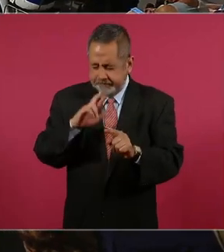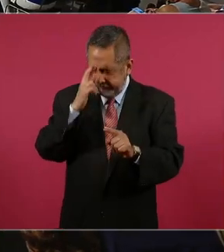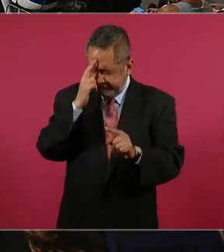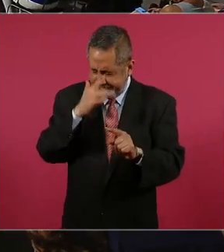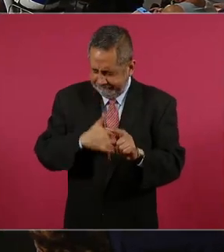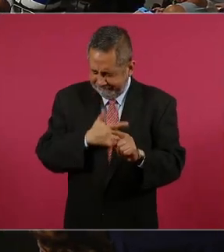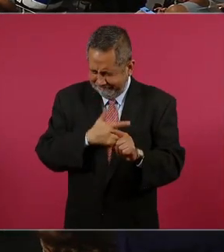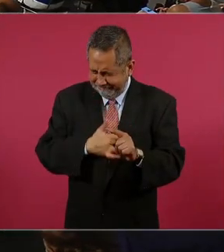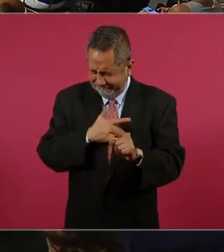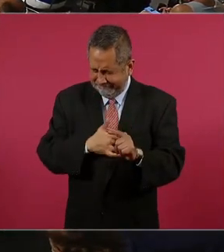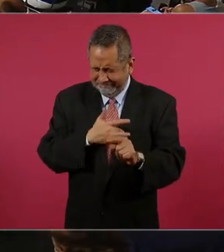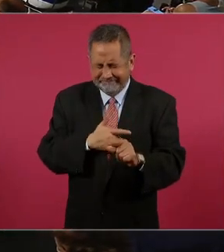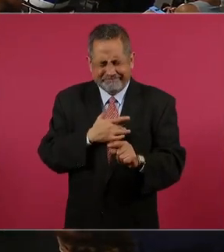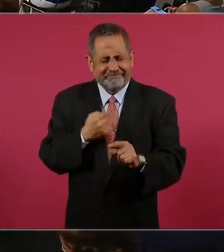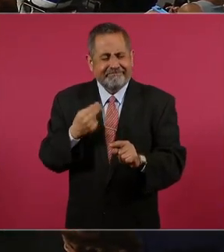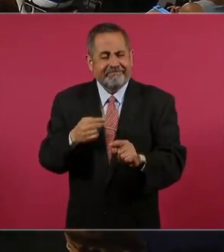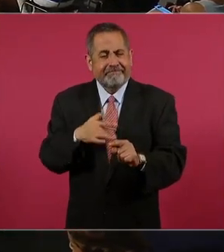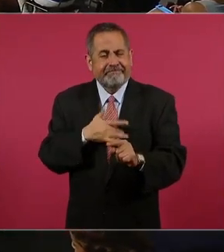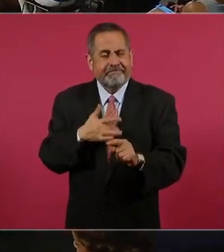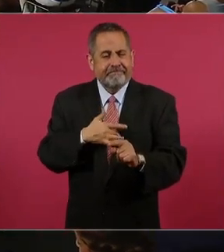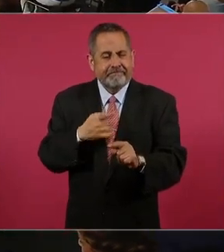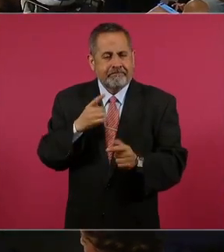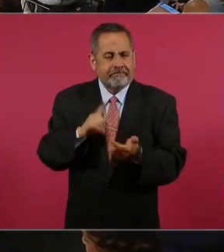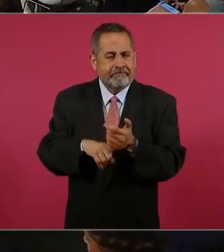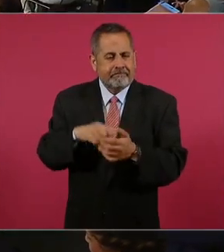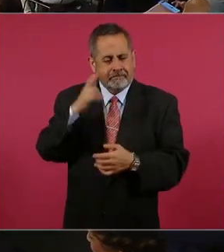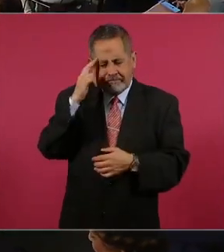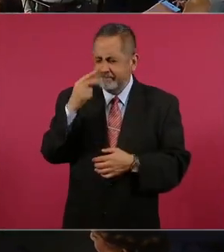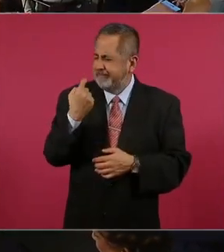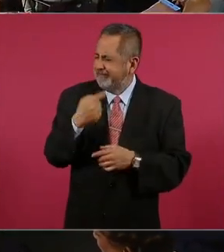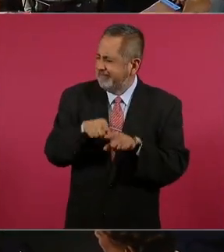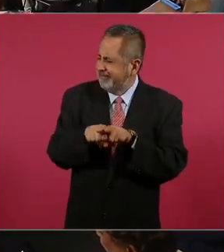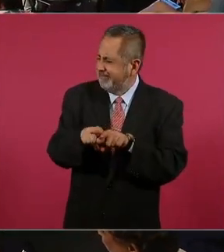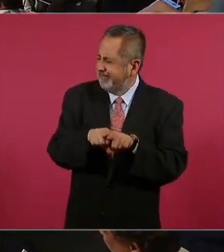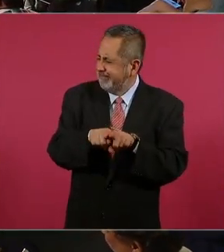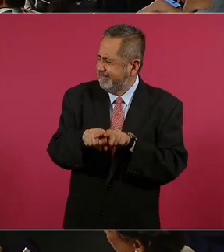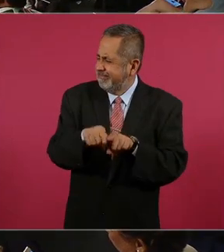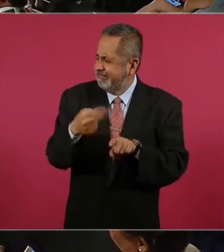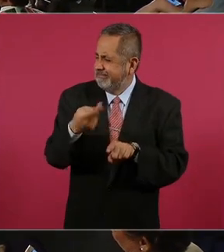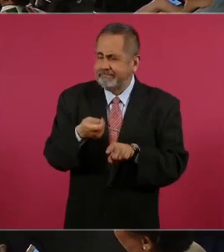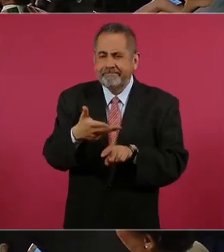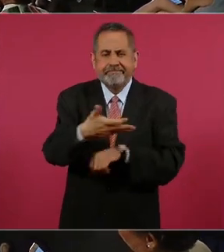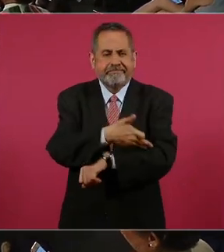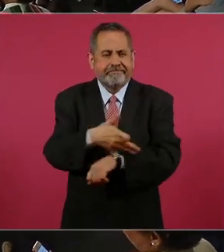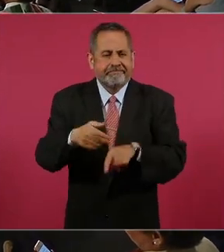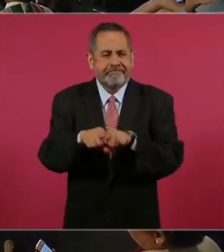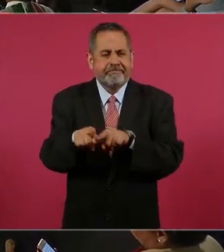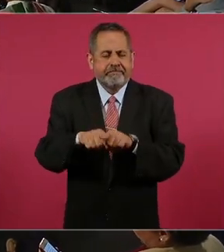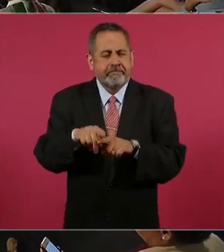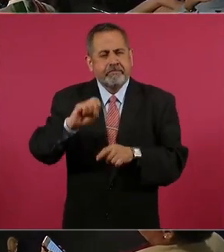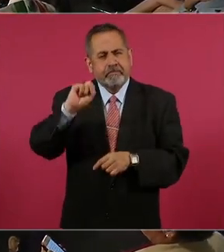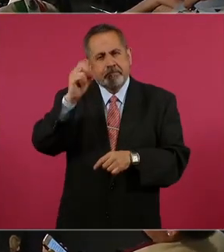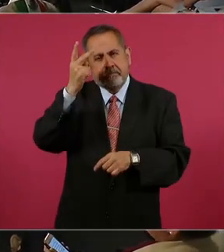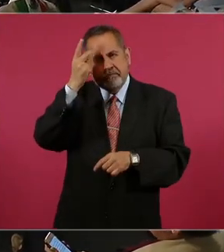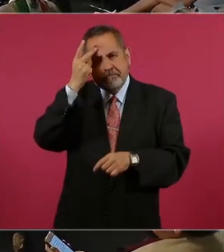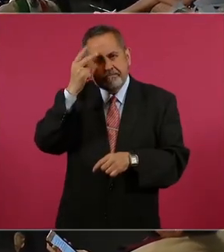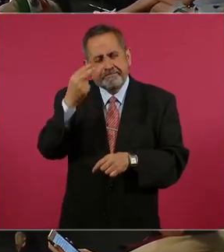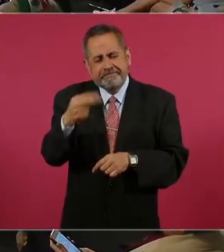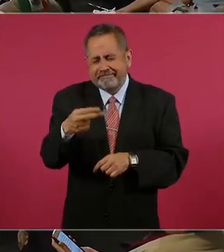de los hermanos de San Luis Potosí.